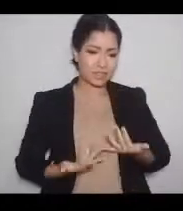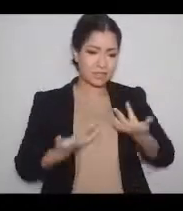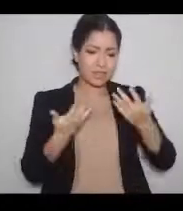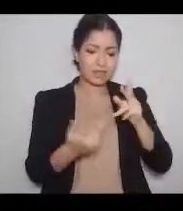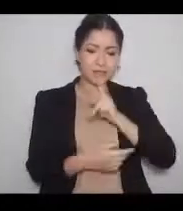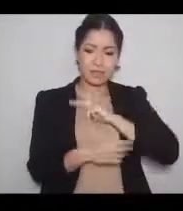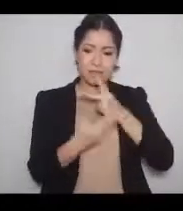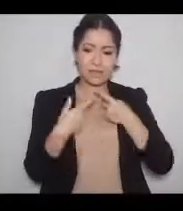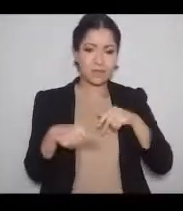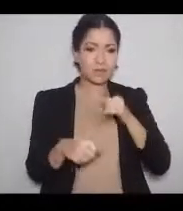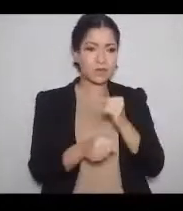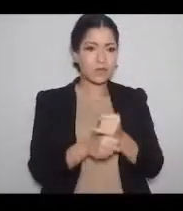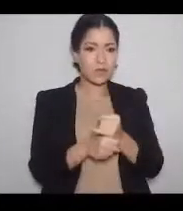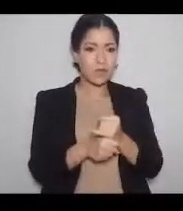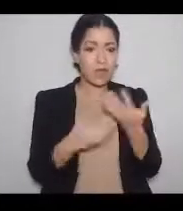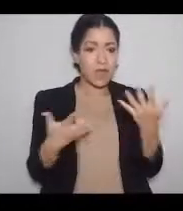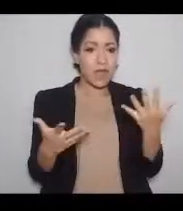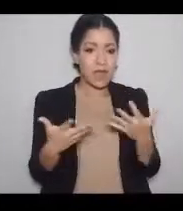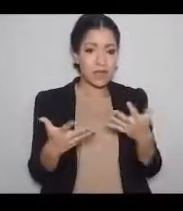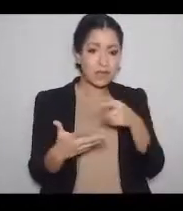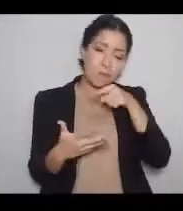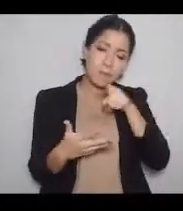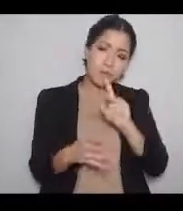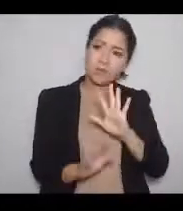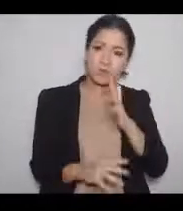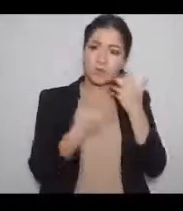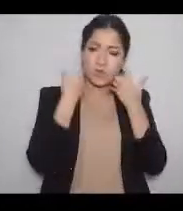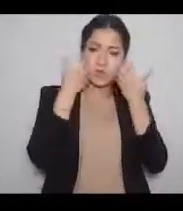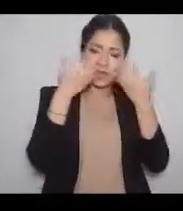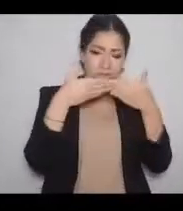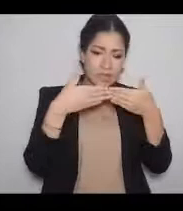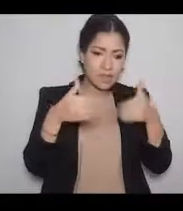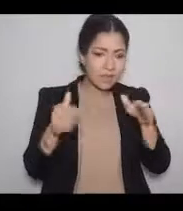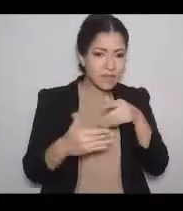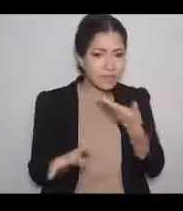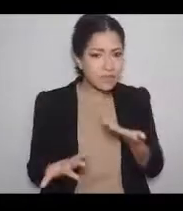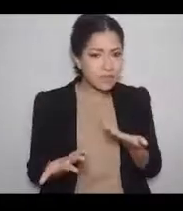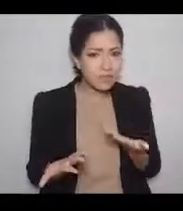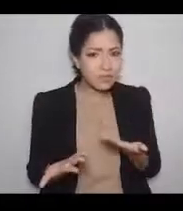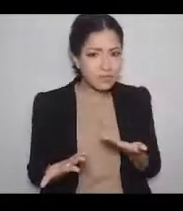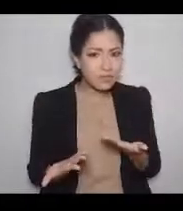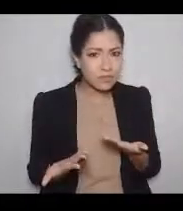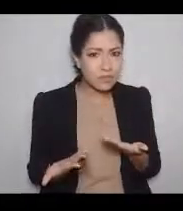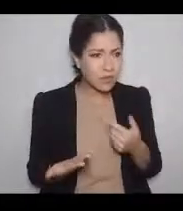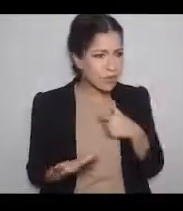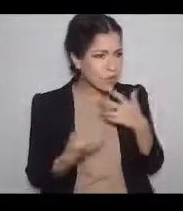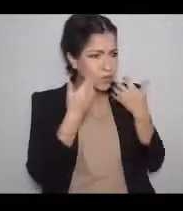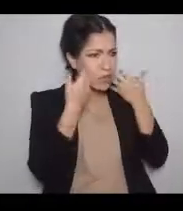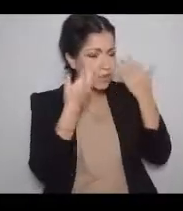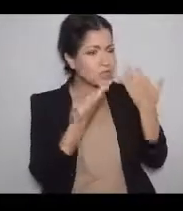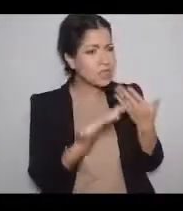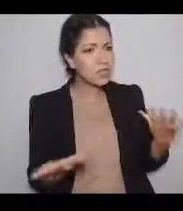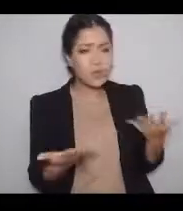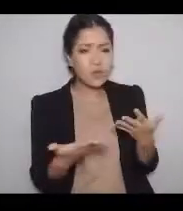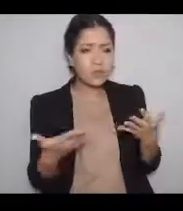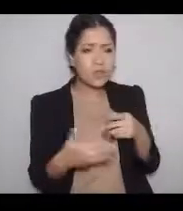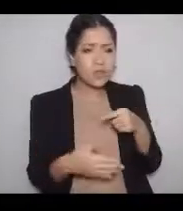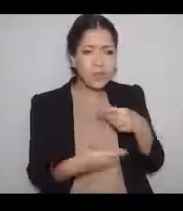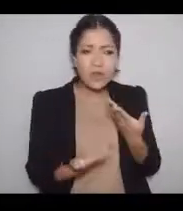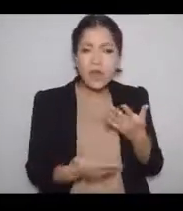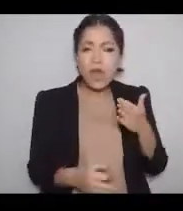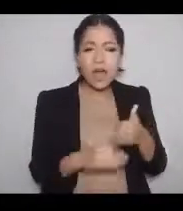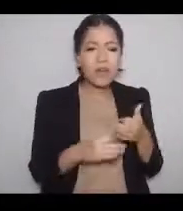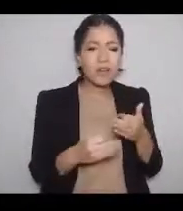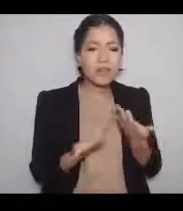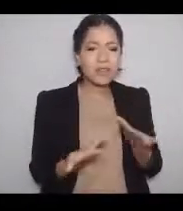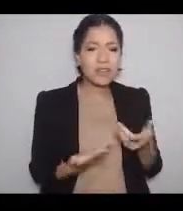que abra una ventana? Ay, estamos encerrados. Ay. Y no hay cobertura. Yo tampoco tengo. ¡El infierno moderno!